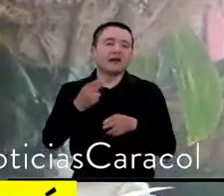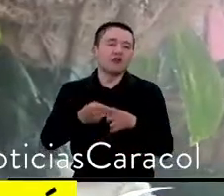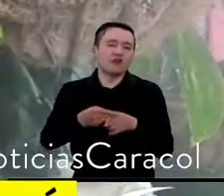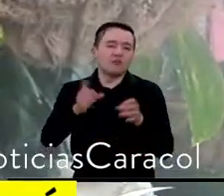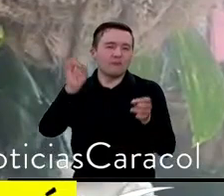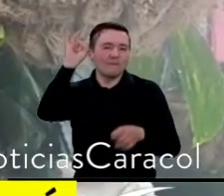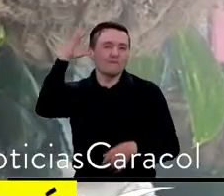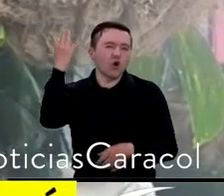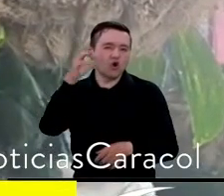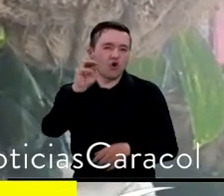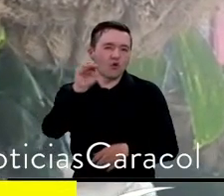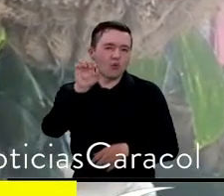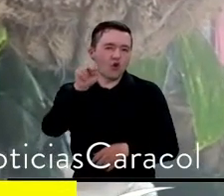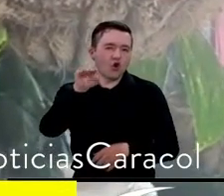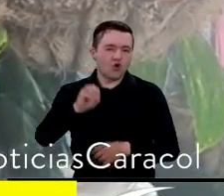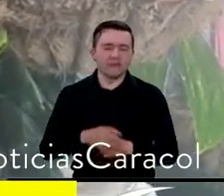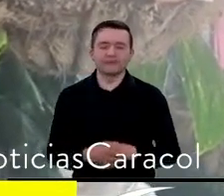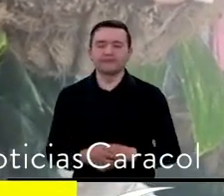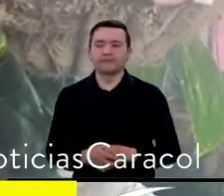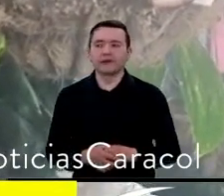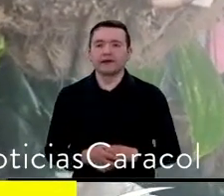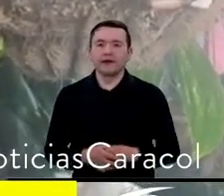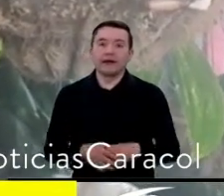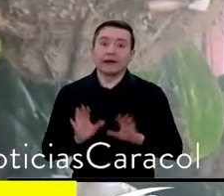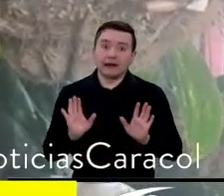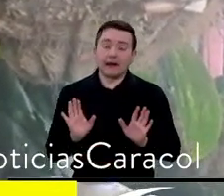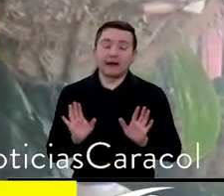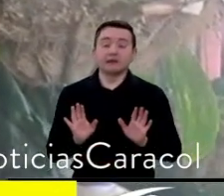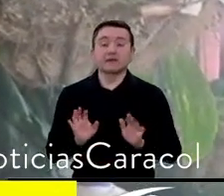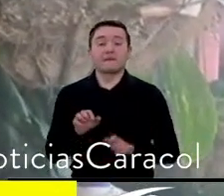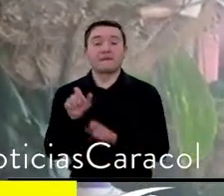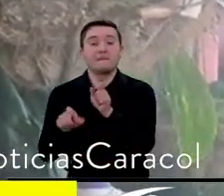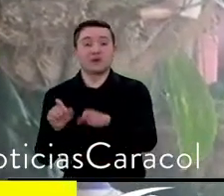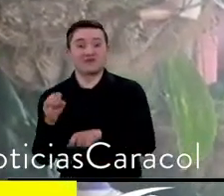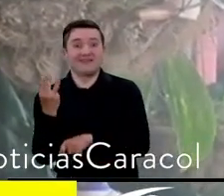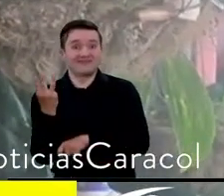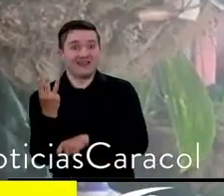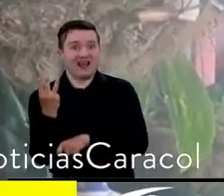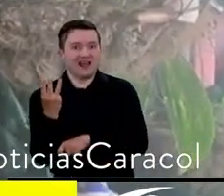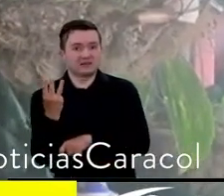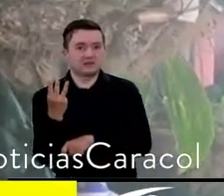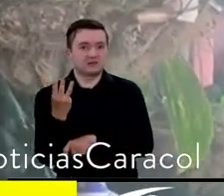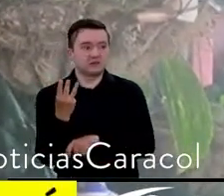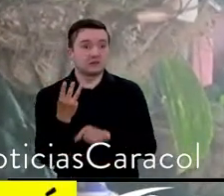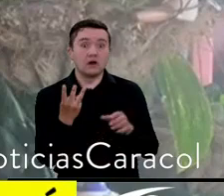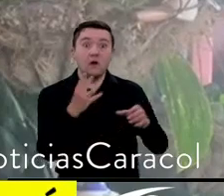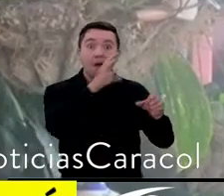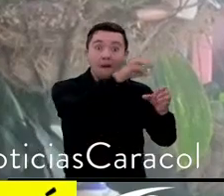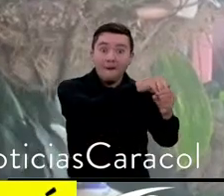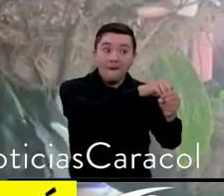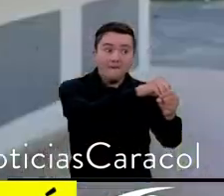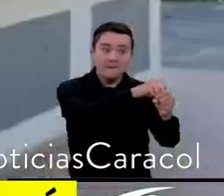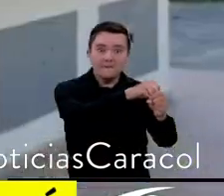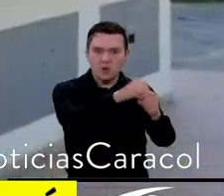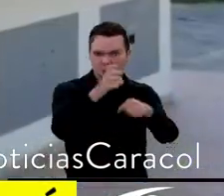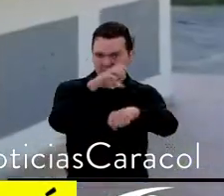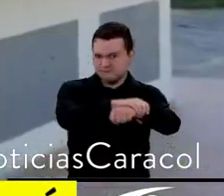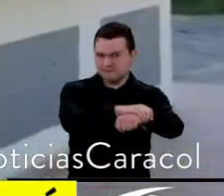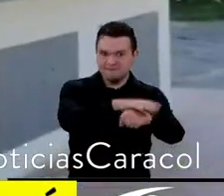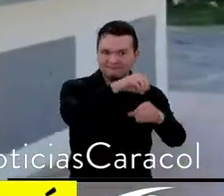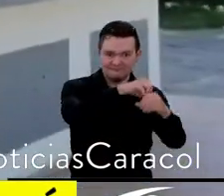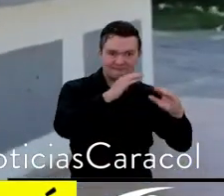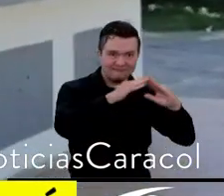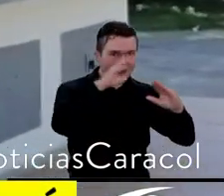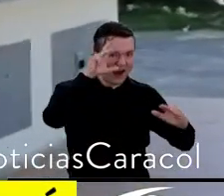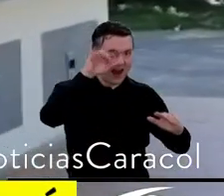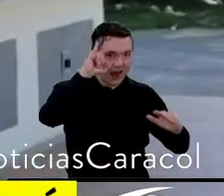Y afortunadamente, tres ciudadanos que estaban allí retenidos salieron ilesos. Las